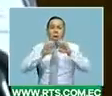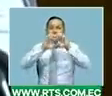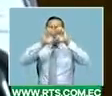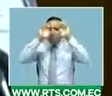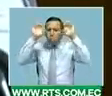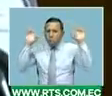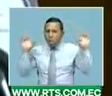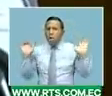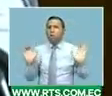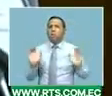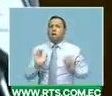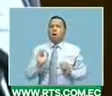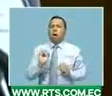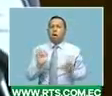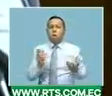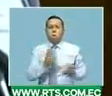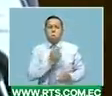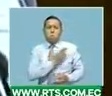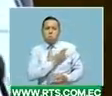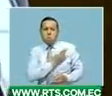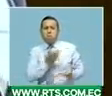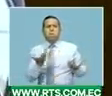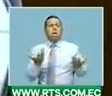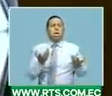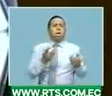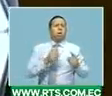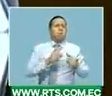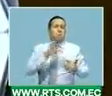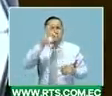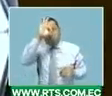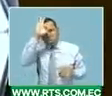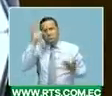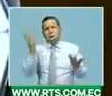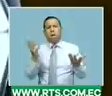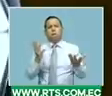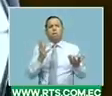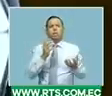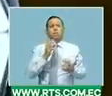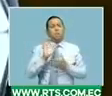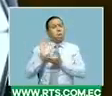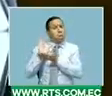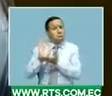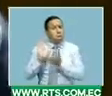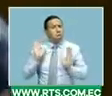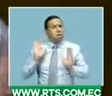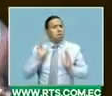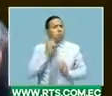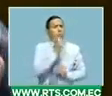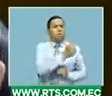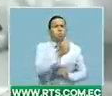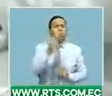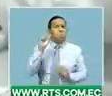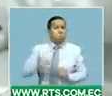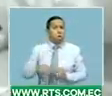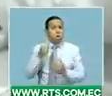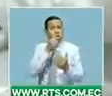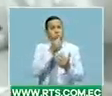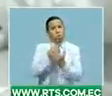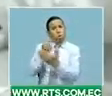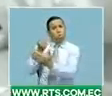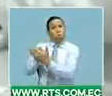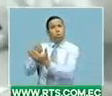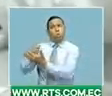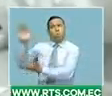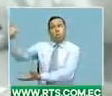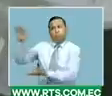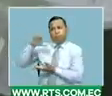país, llámese esto una universidad, un hospital, el mismo IES, traiga las vacunas. Las dosis que lleguen